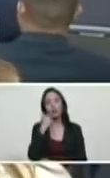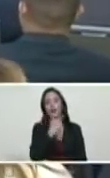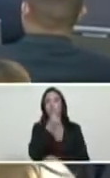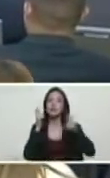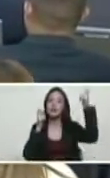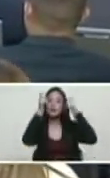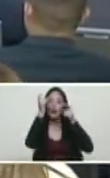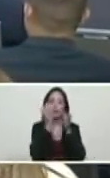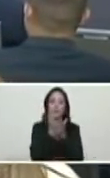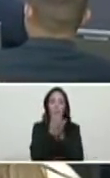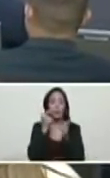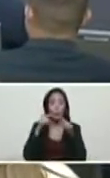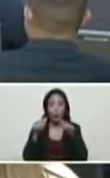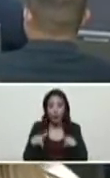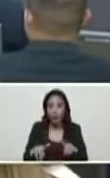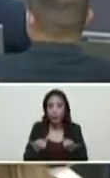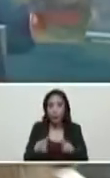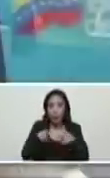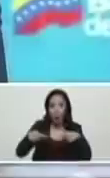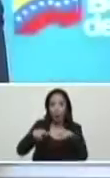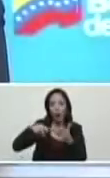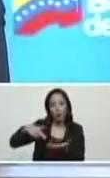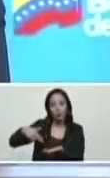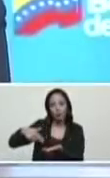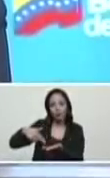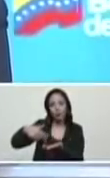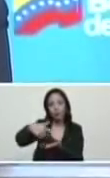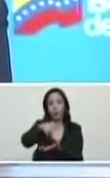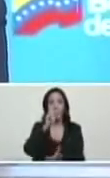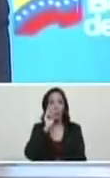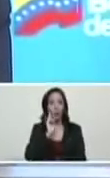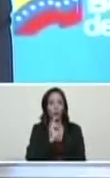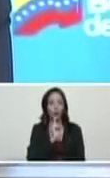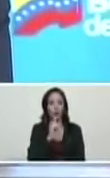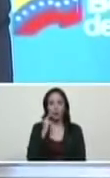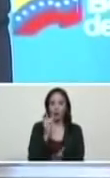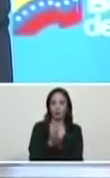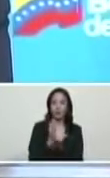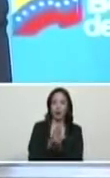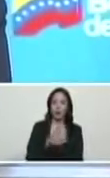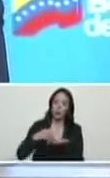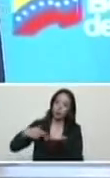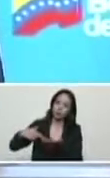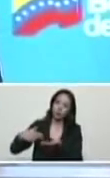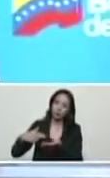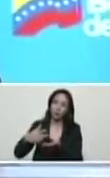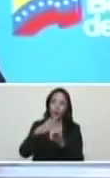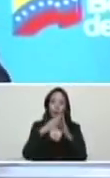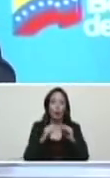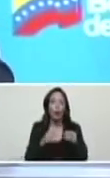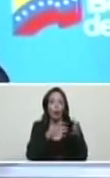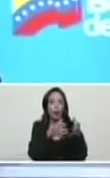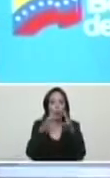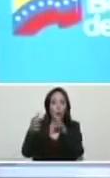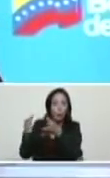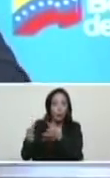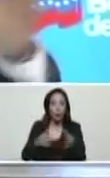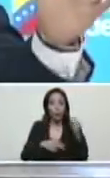Chávez. Por aquí pasó Bolívar, compadre, sí, la ruta de Bolívar y de los ejércitos